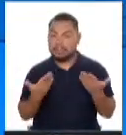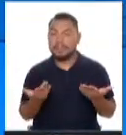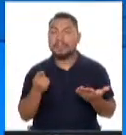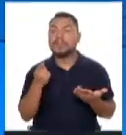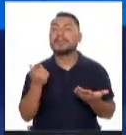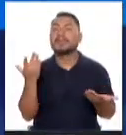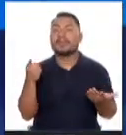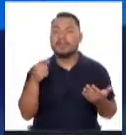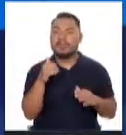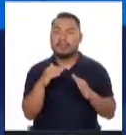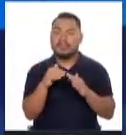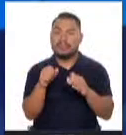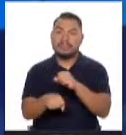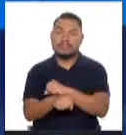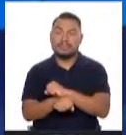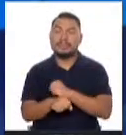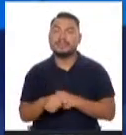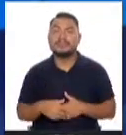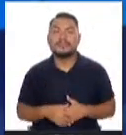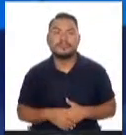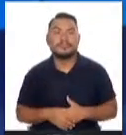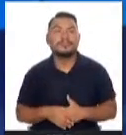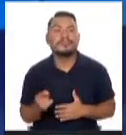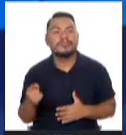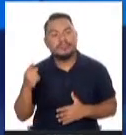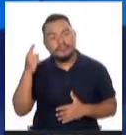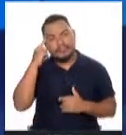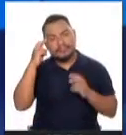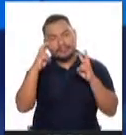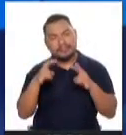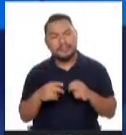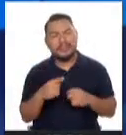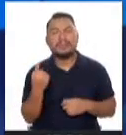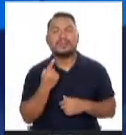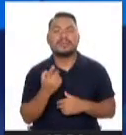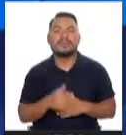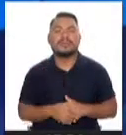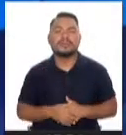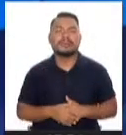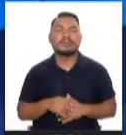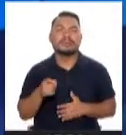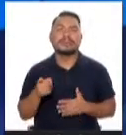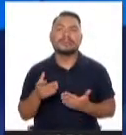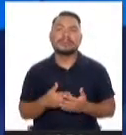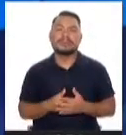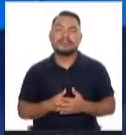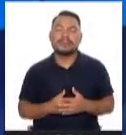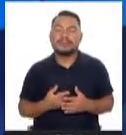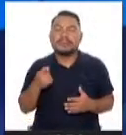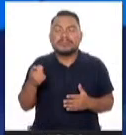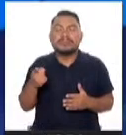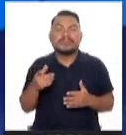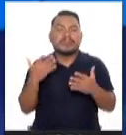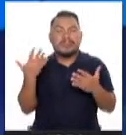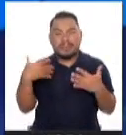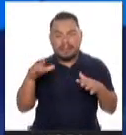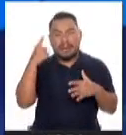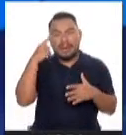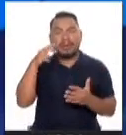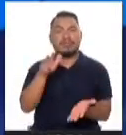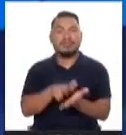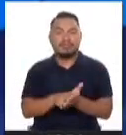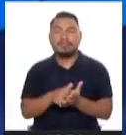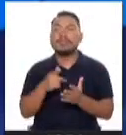va a evaluar? Bueno, dentro de lo que se va a evaluar no solamente es la magnitud que se hubiera